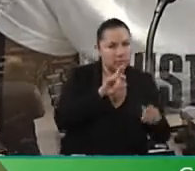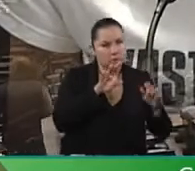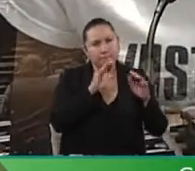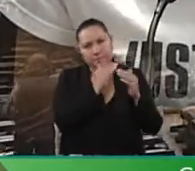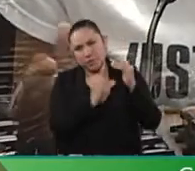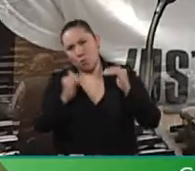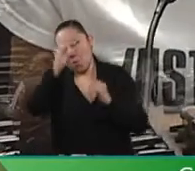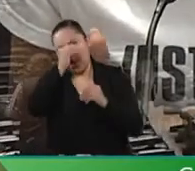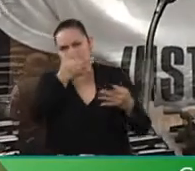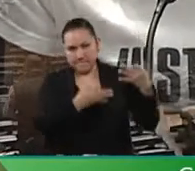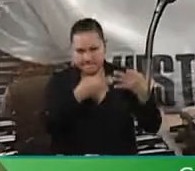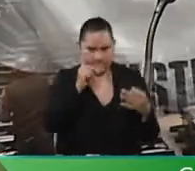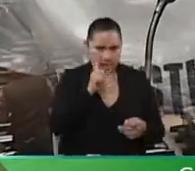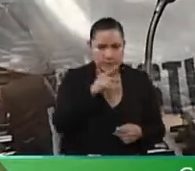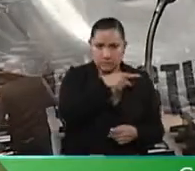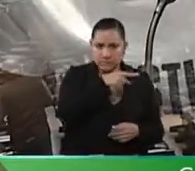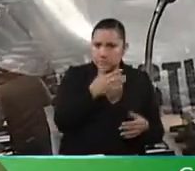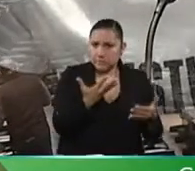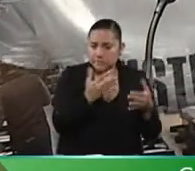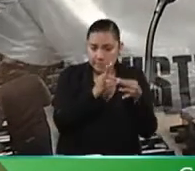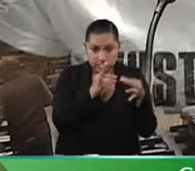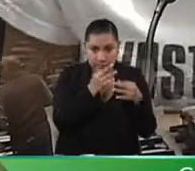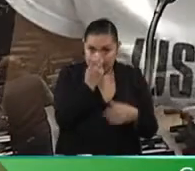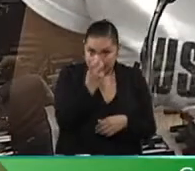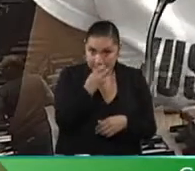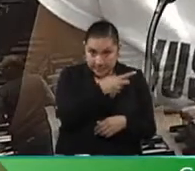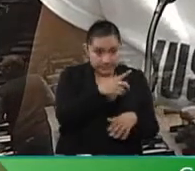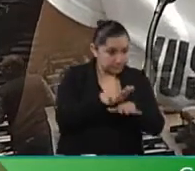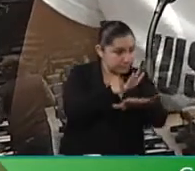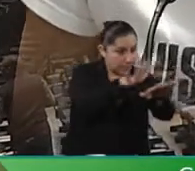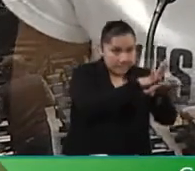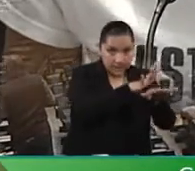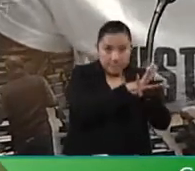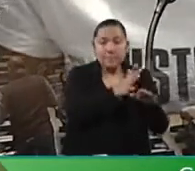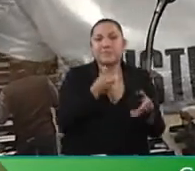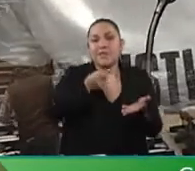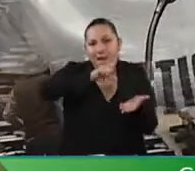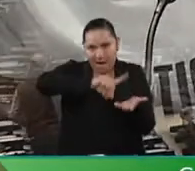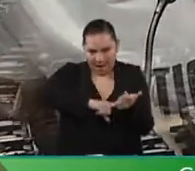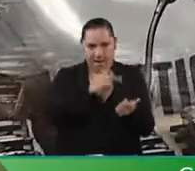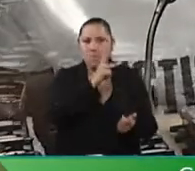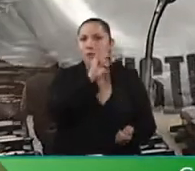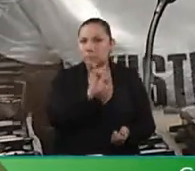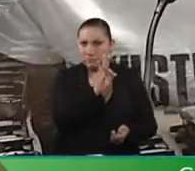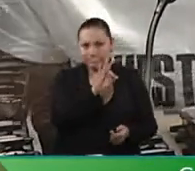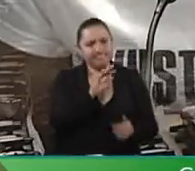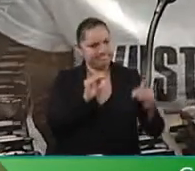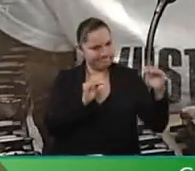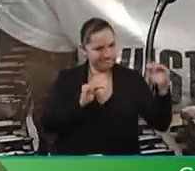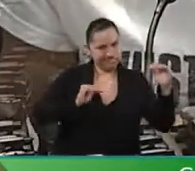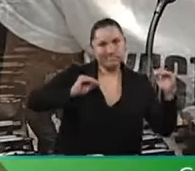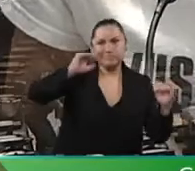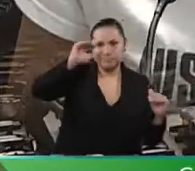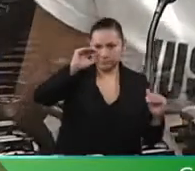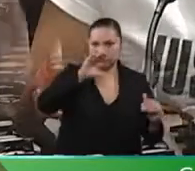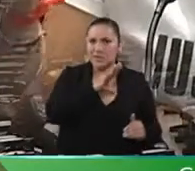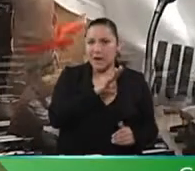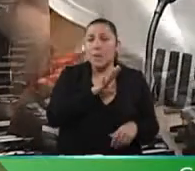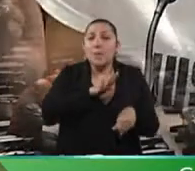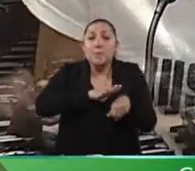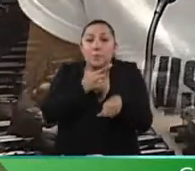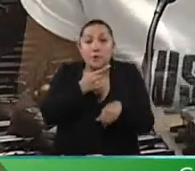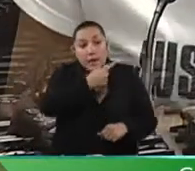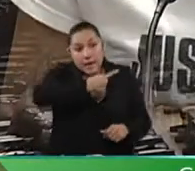de juezas amplía esta brecha de género en el poder judicial Pues el porcentaje de juezas federales de este del que les hablo